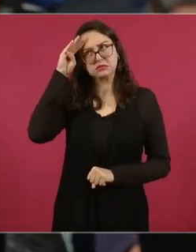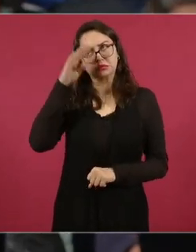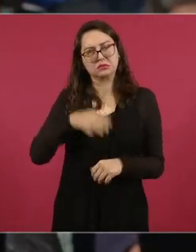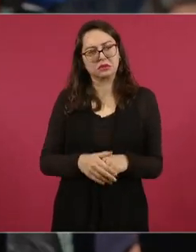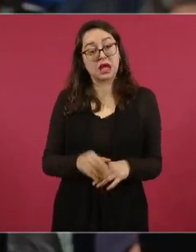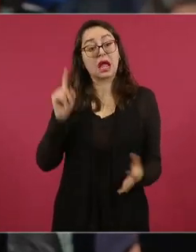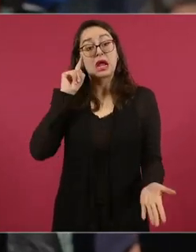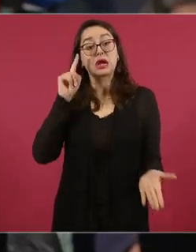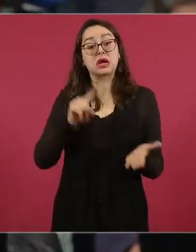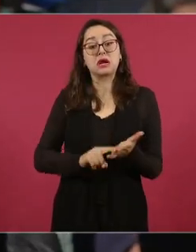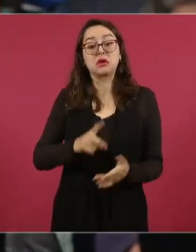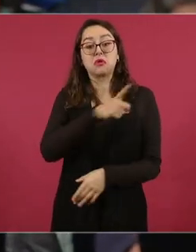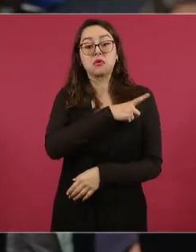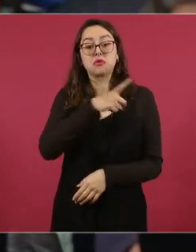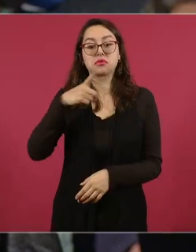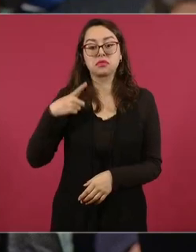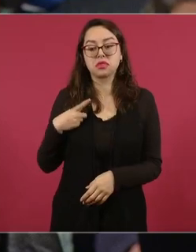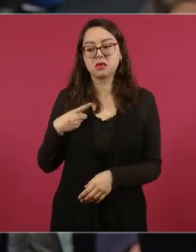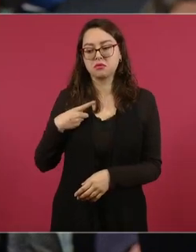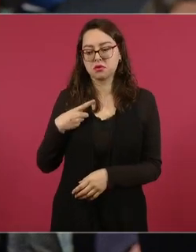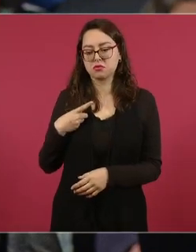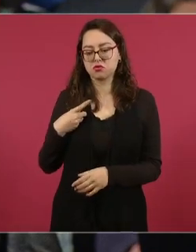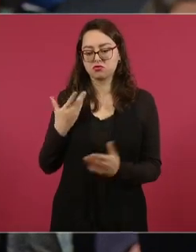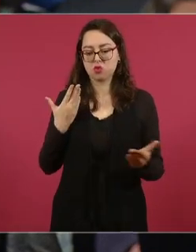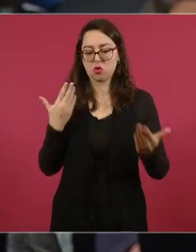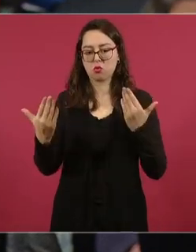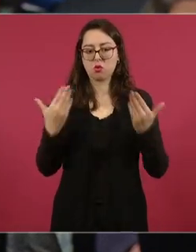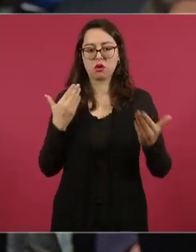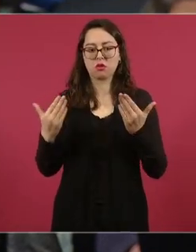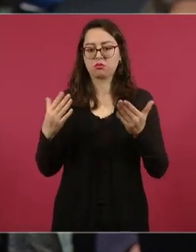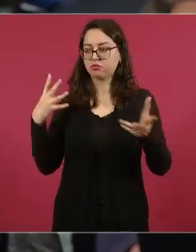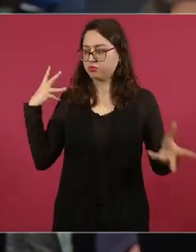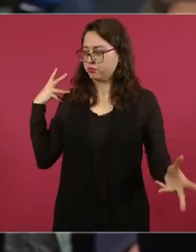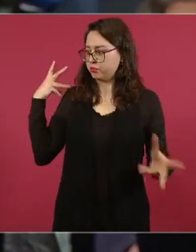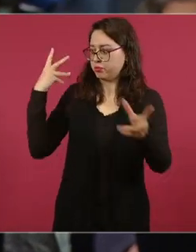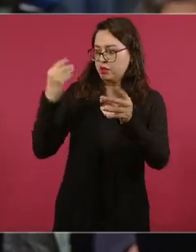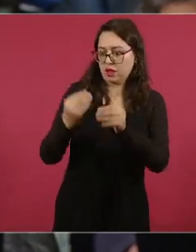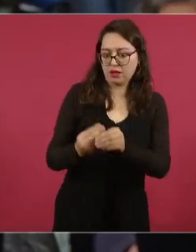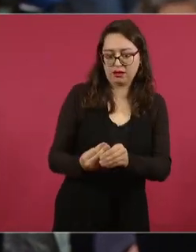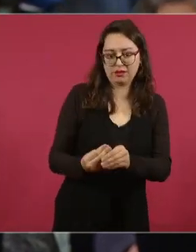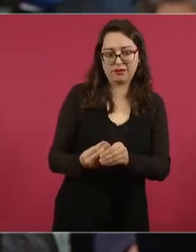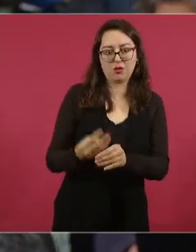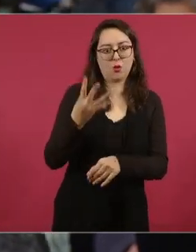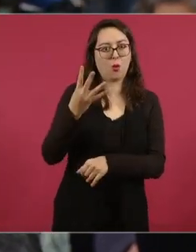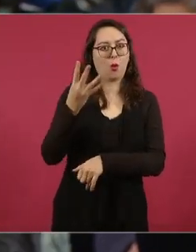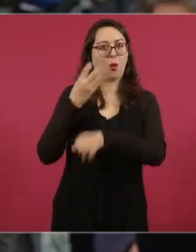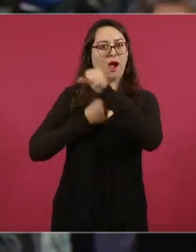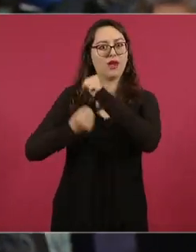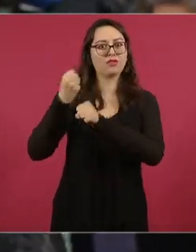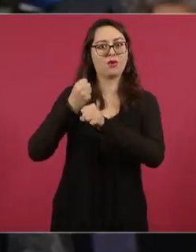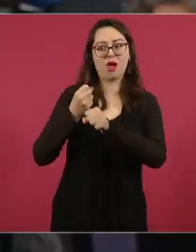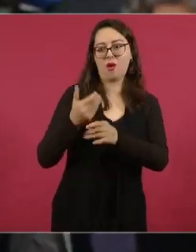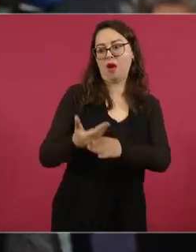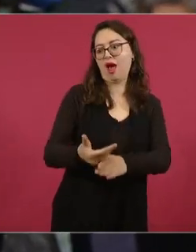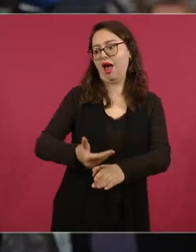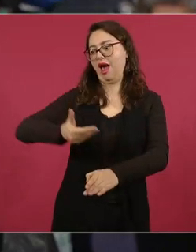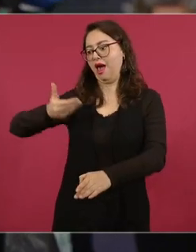caja referente a cómo fue que usted encontró el sistema de salud,